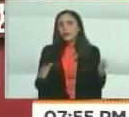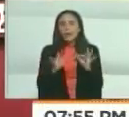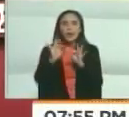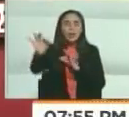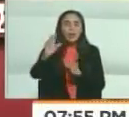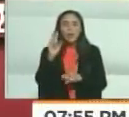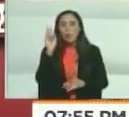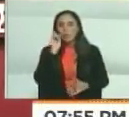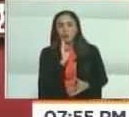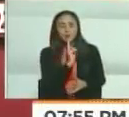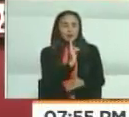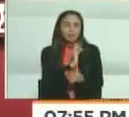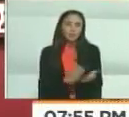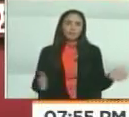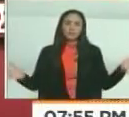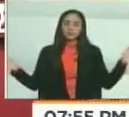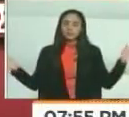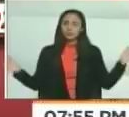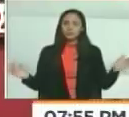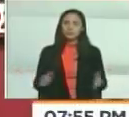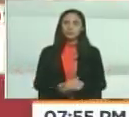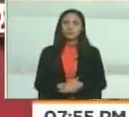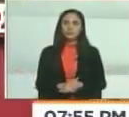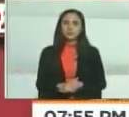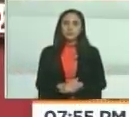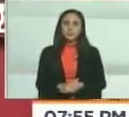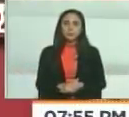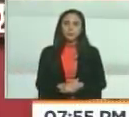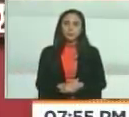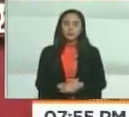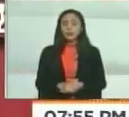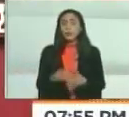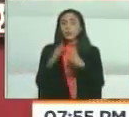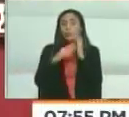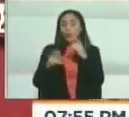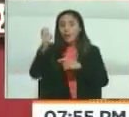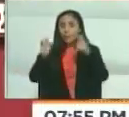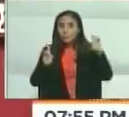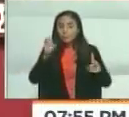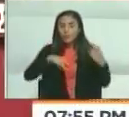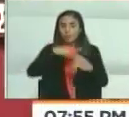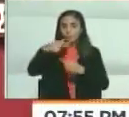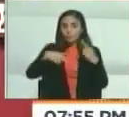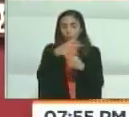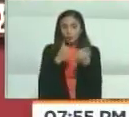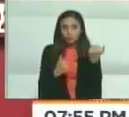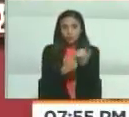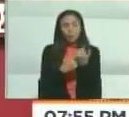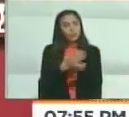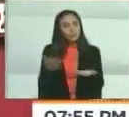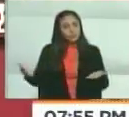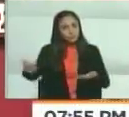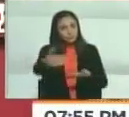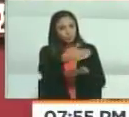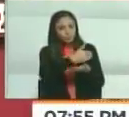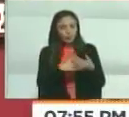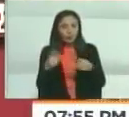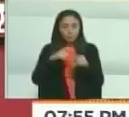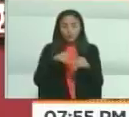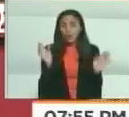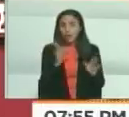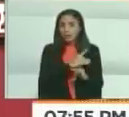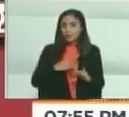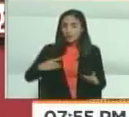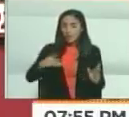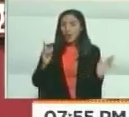así, brazos abiertos, recibiendo a todos los revolucionarios y las revolucionarias que así deseen pertenecer a